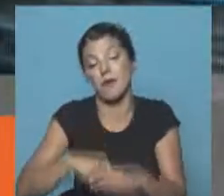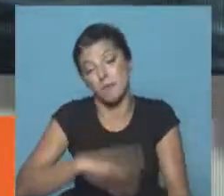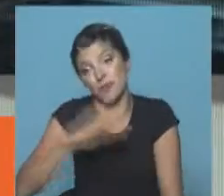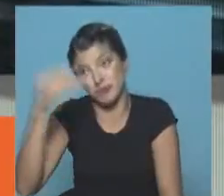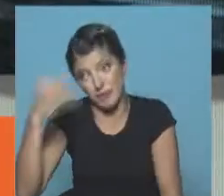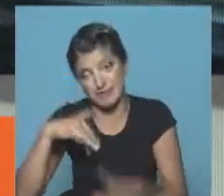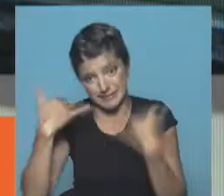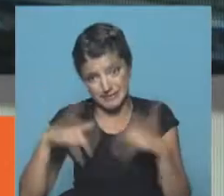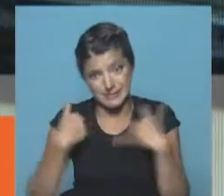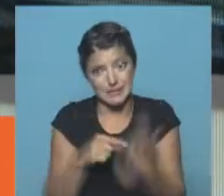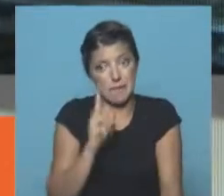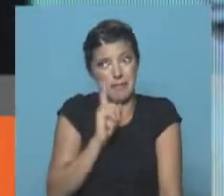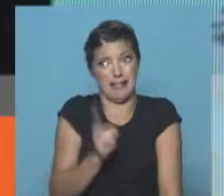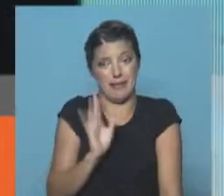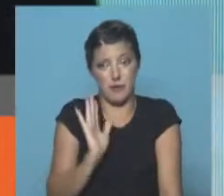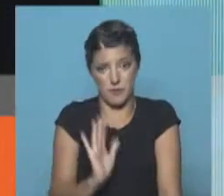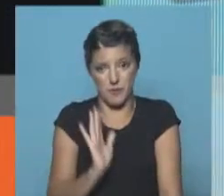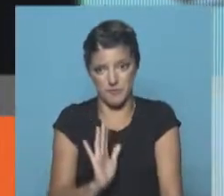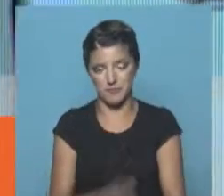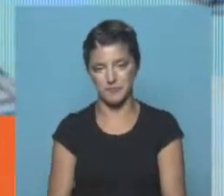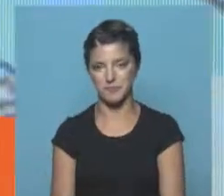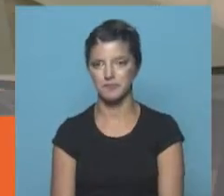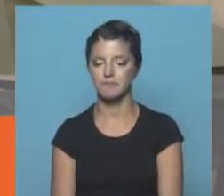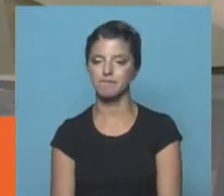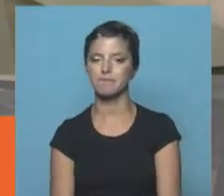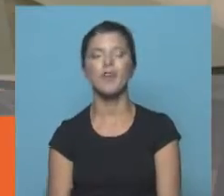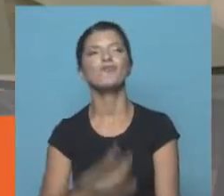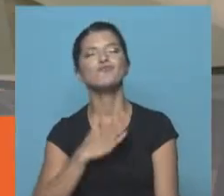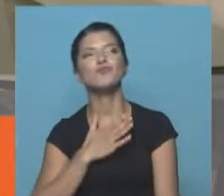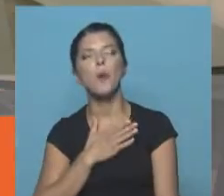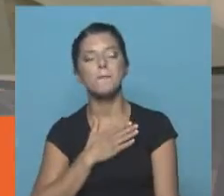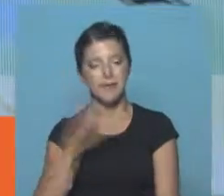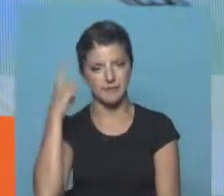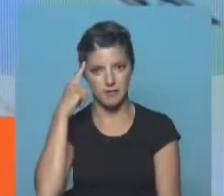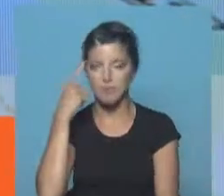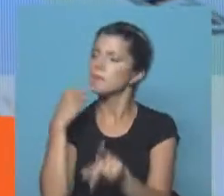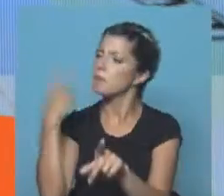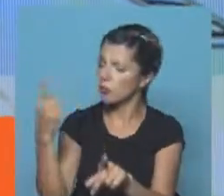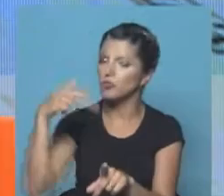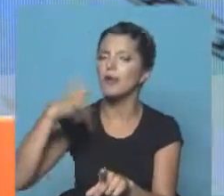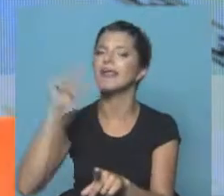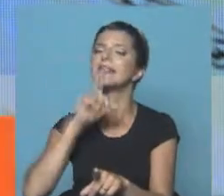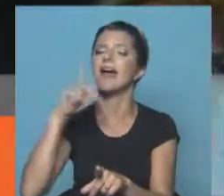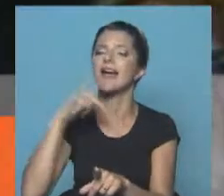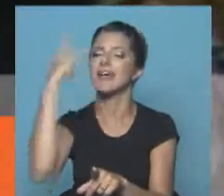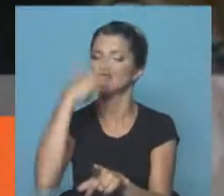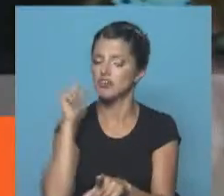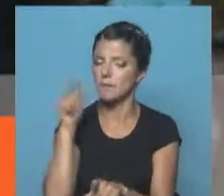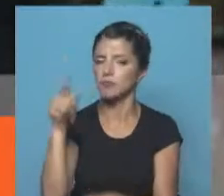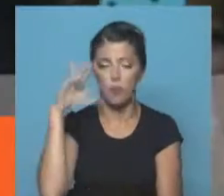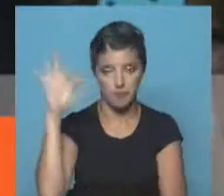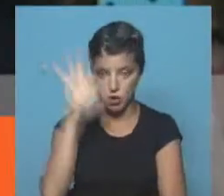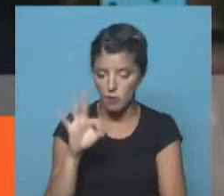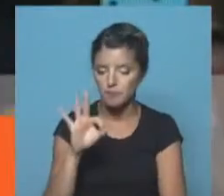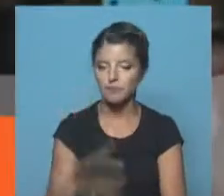a ser peligroso, va a ser nocivo, indudablemente. Sí, yo ¿sabés por qué lo pensaba? Y a ver, Natalia, ¿qué pensás vos? Lo pensaba en el sentido